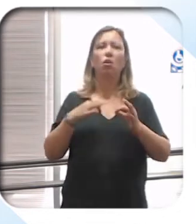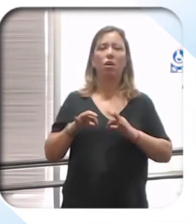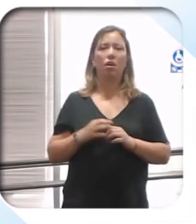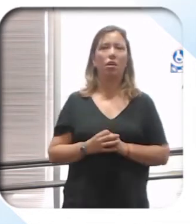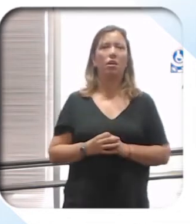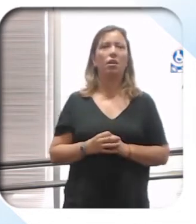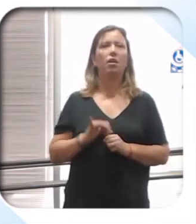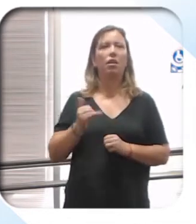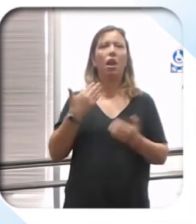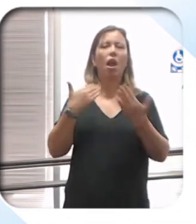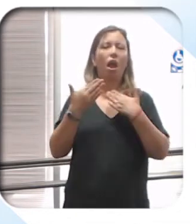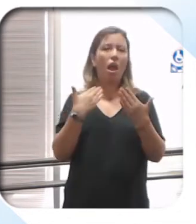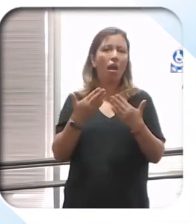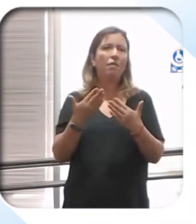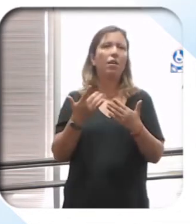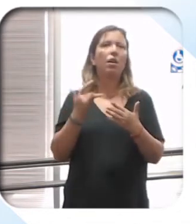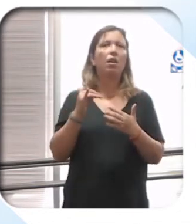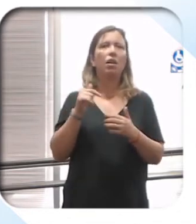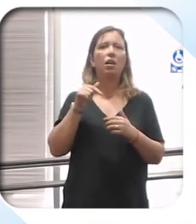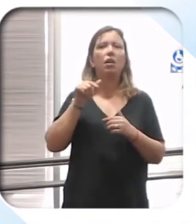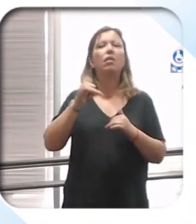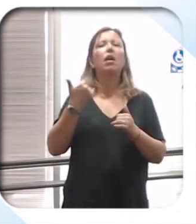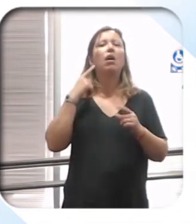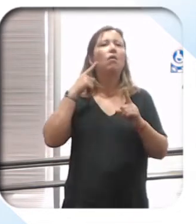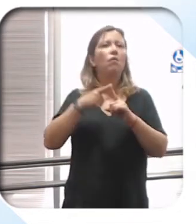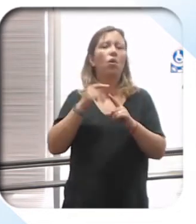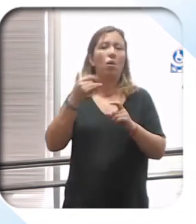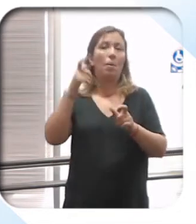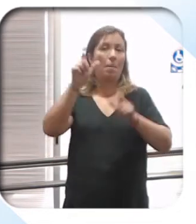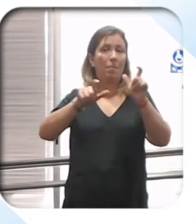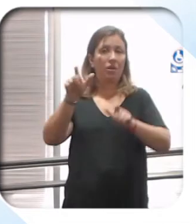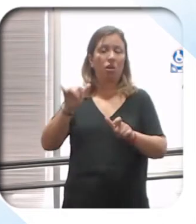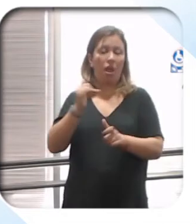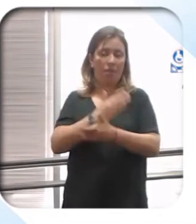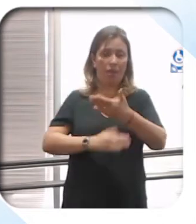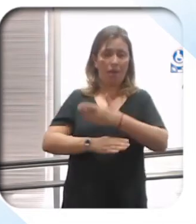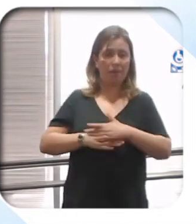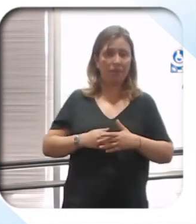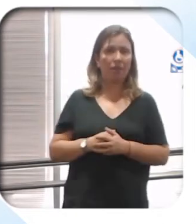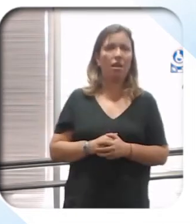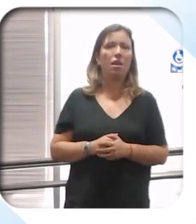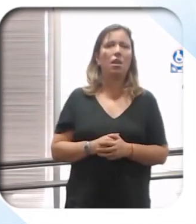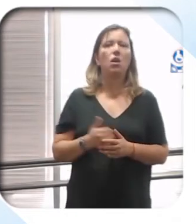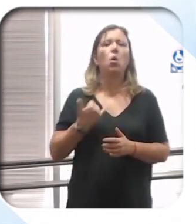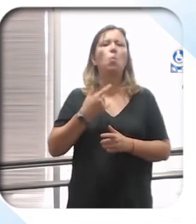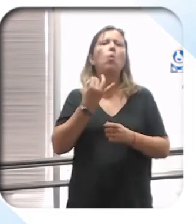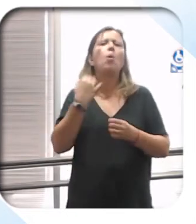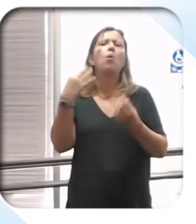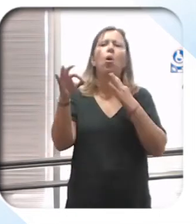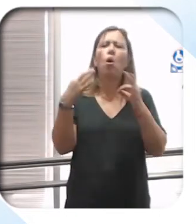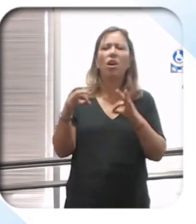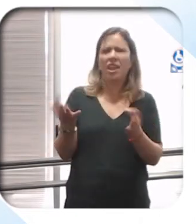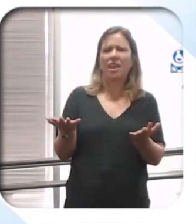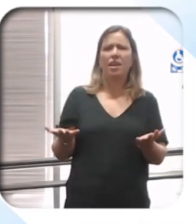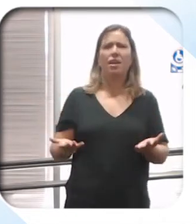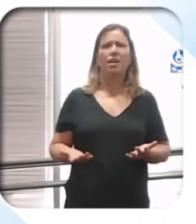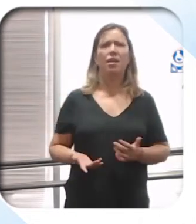habló, desde un punto de vista biologicista, el foco está en esa persona, en su discapacidad, que se debe corregir, que se